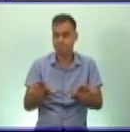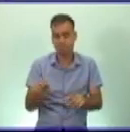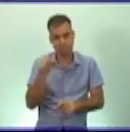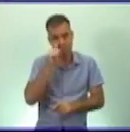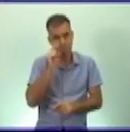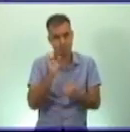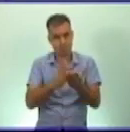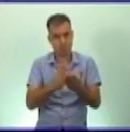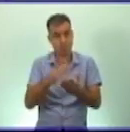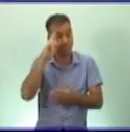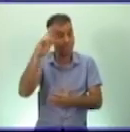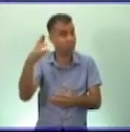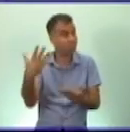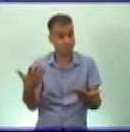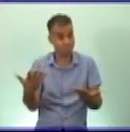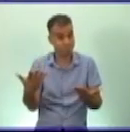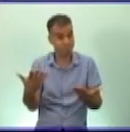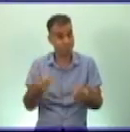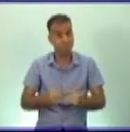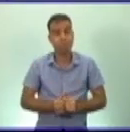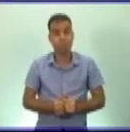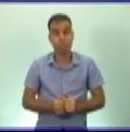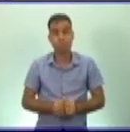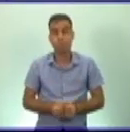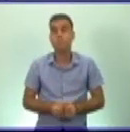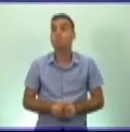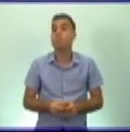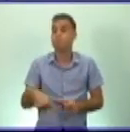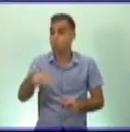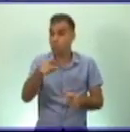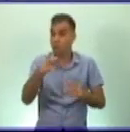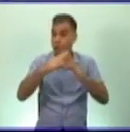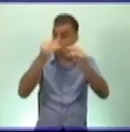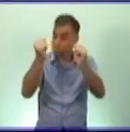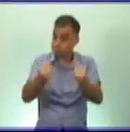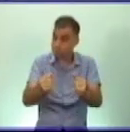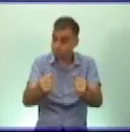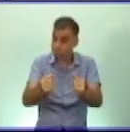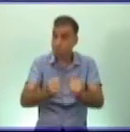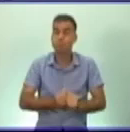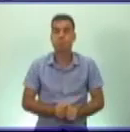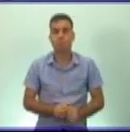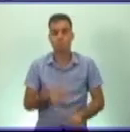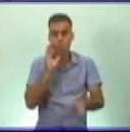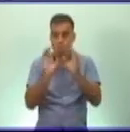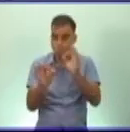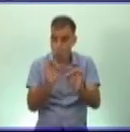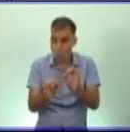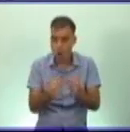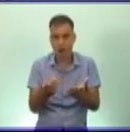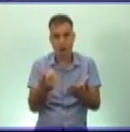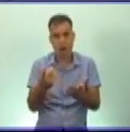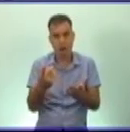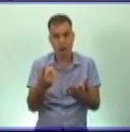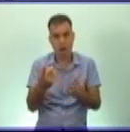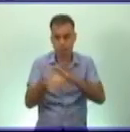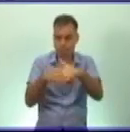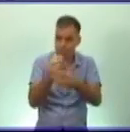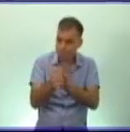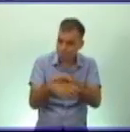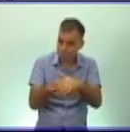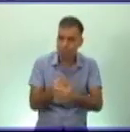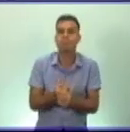despidiendo. Recuerden que deben mantenerse en casa, deben cuidar su aseo personal, que